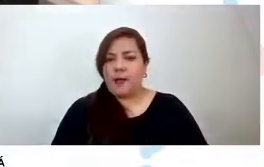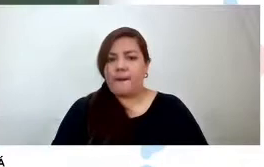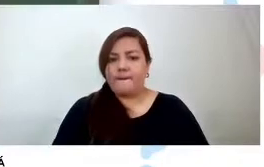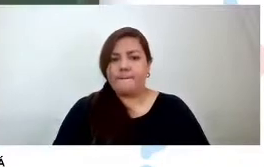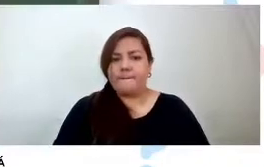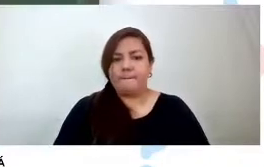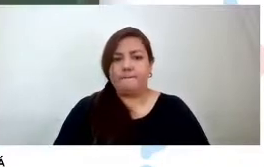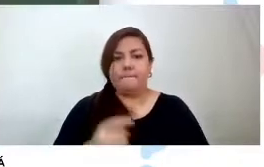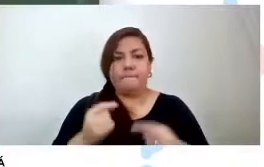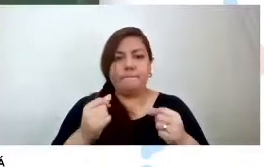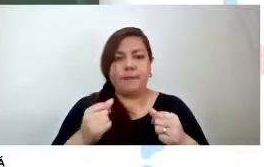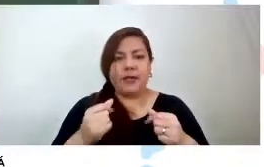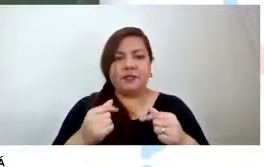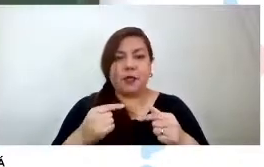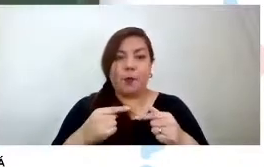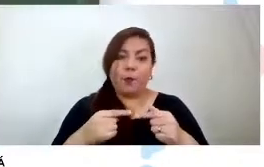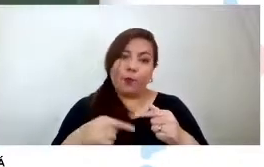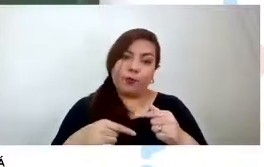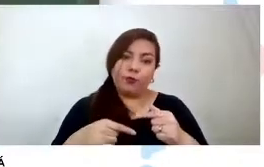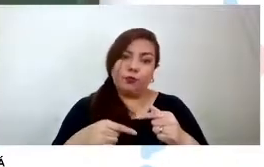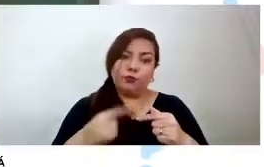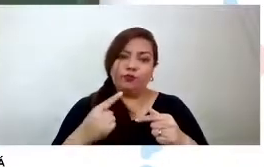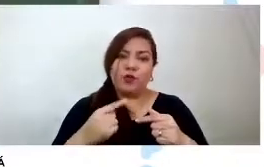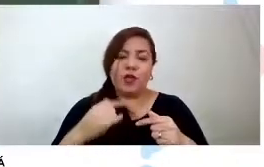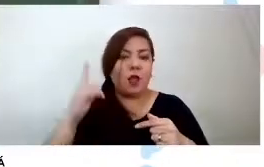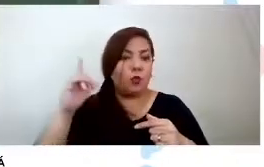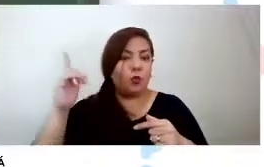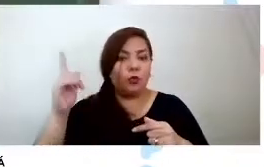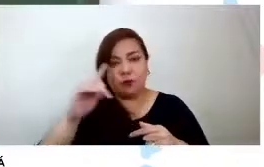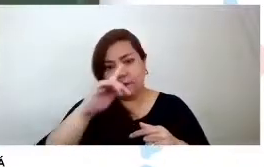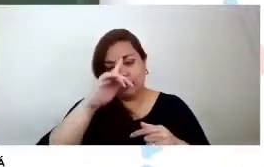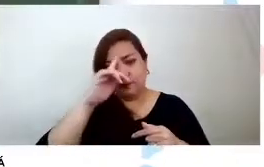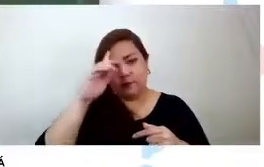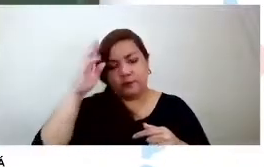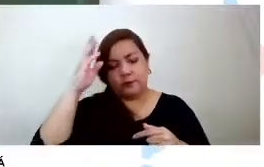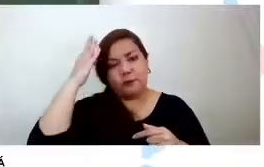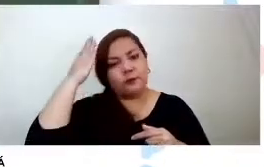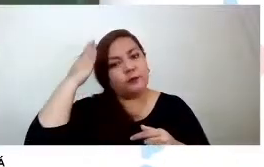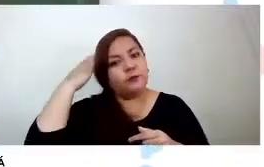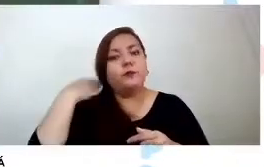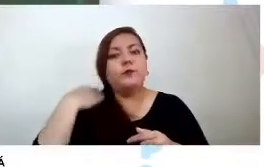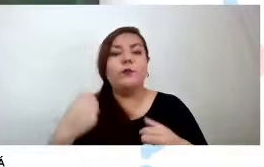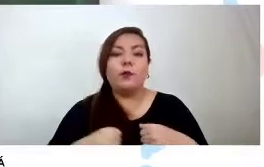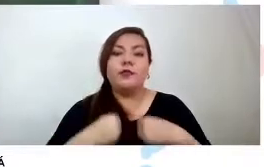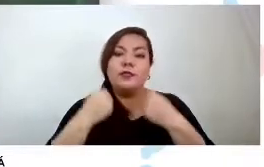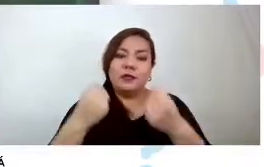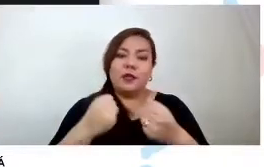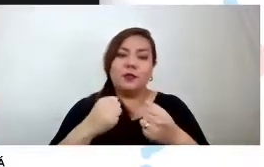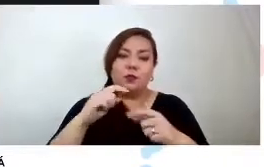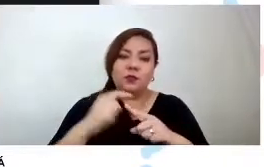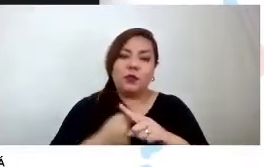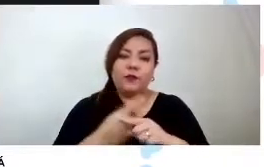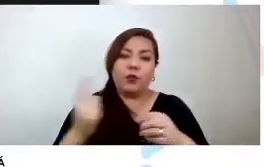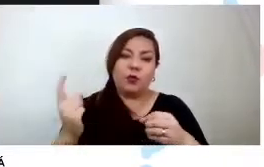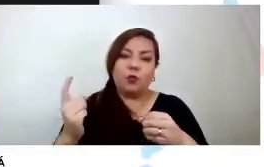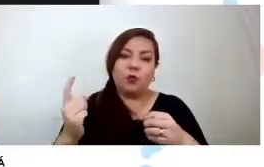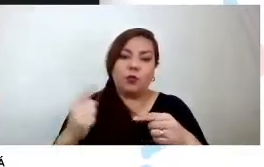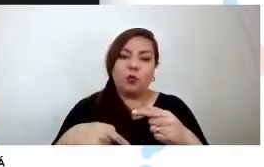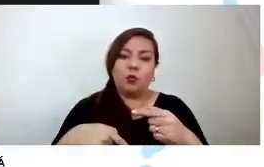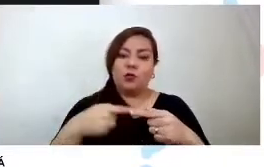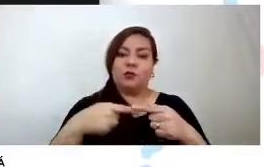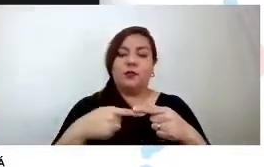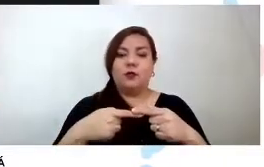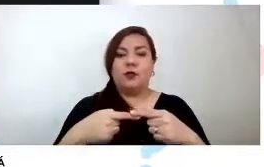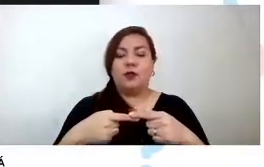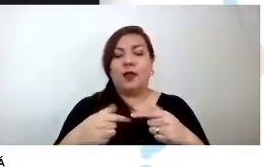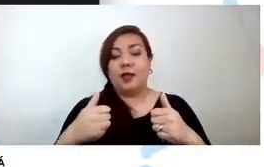Ahí parece que se nos fue un poco el audio. Vamos a intentar restablecer la conexión. No sé Ahí, si